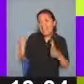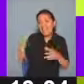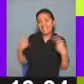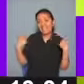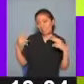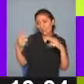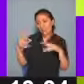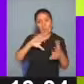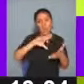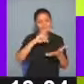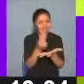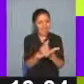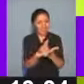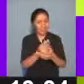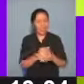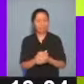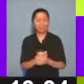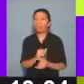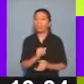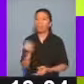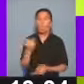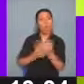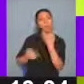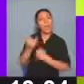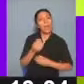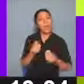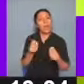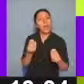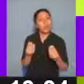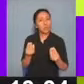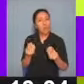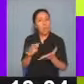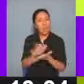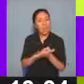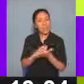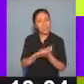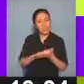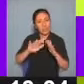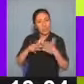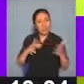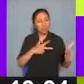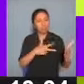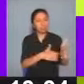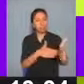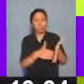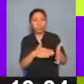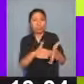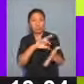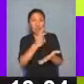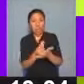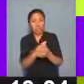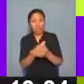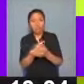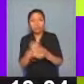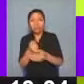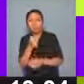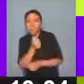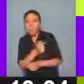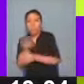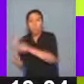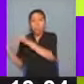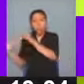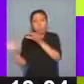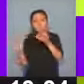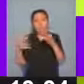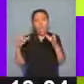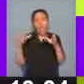terminal contándonos un poquito Cómo es el panorama aquí en la en la terminal de Ómnibus de a poco comienzan a llegar los los colectivos si vamos a